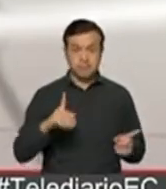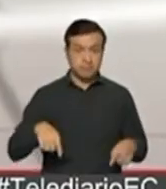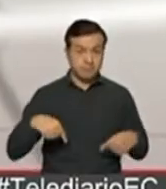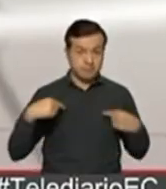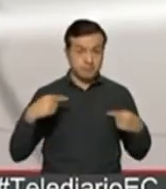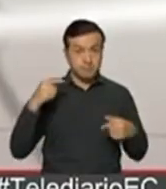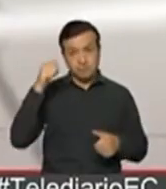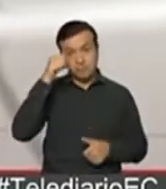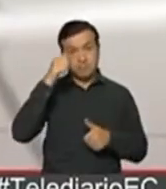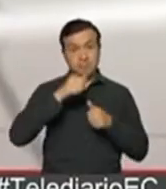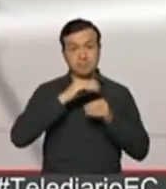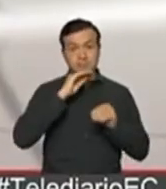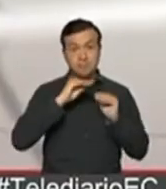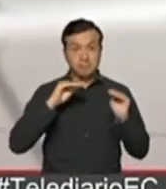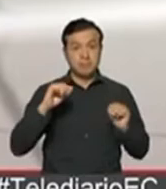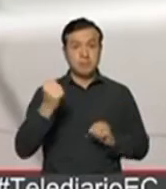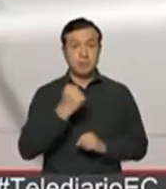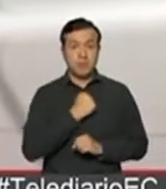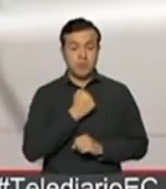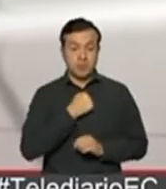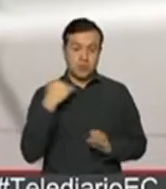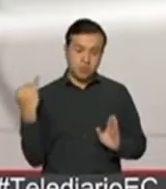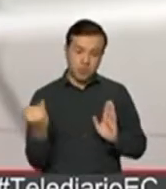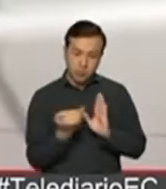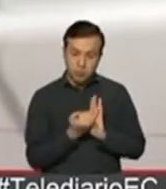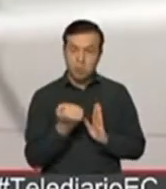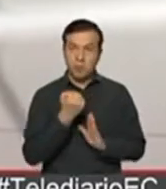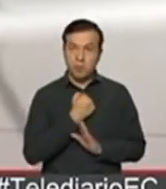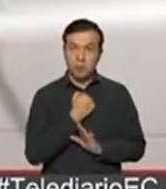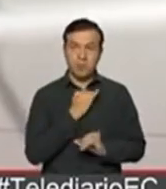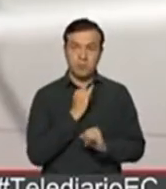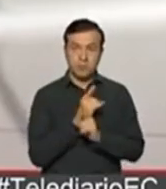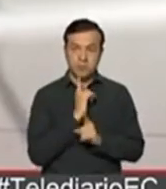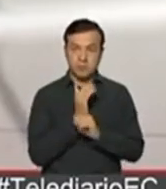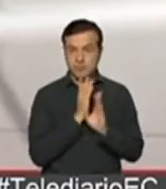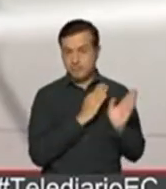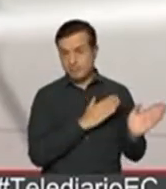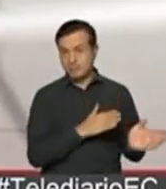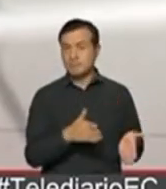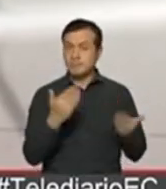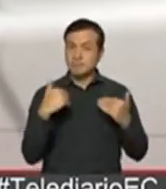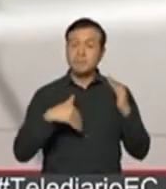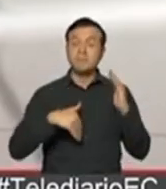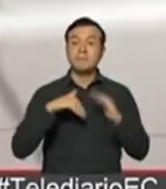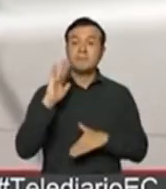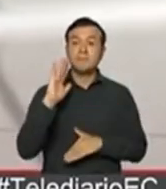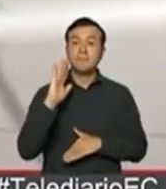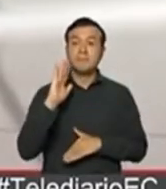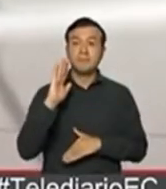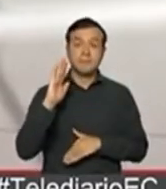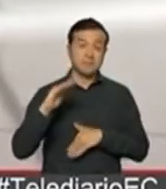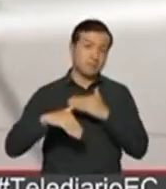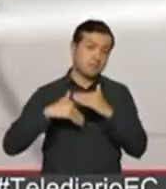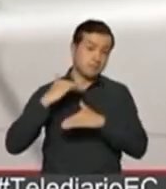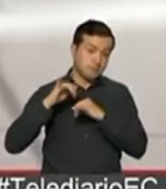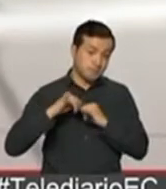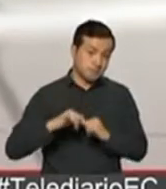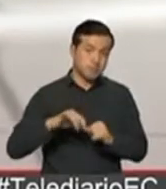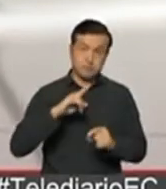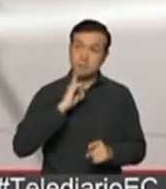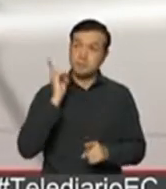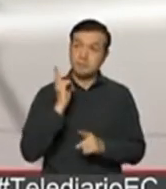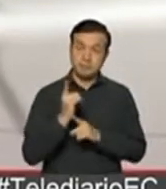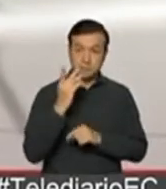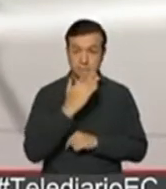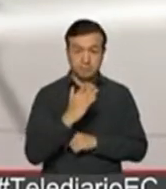recordando nuestra identidad recordando nuestra institucionalidad y también nuestra herencia es justamente